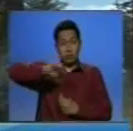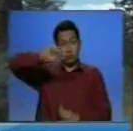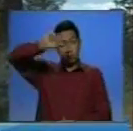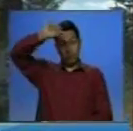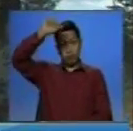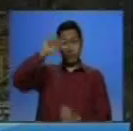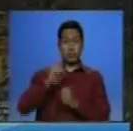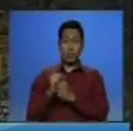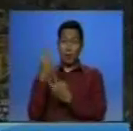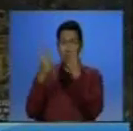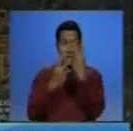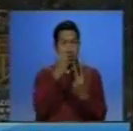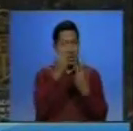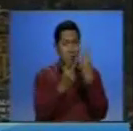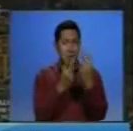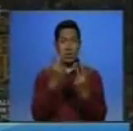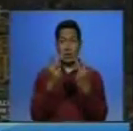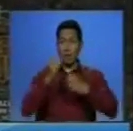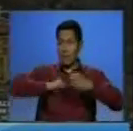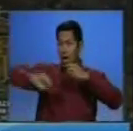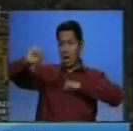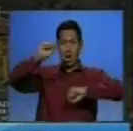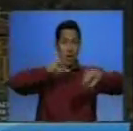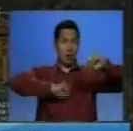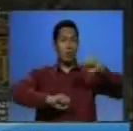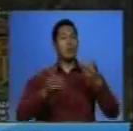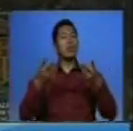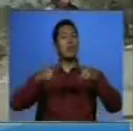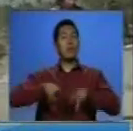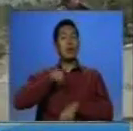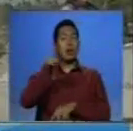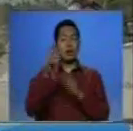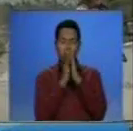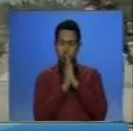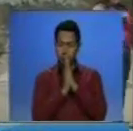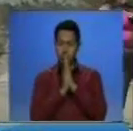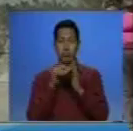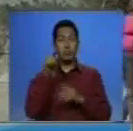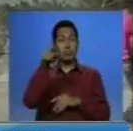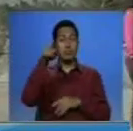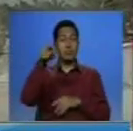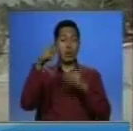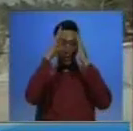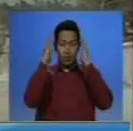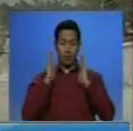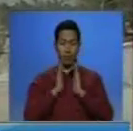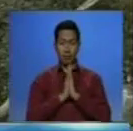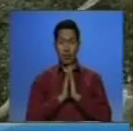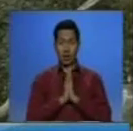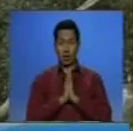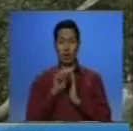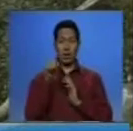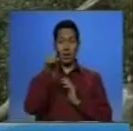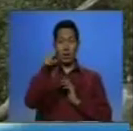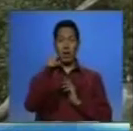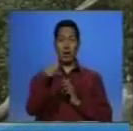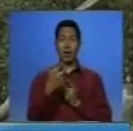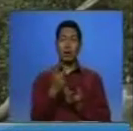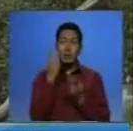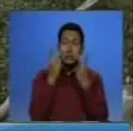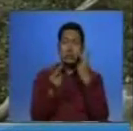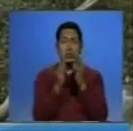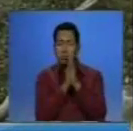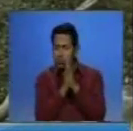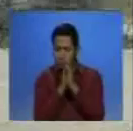sido visitada por viajeros, pero más que nada por creyentes, pues en ella hay plasmada una pintura de la Virgen de la Merced. Quienes la llegan a